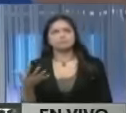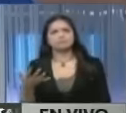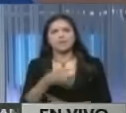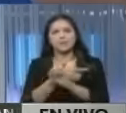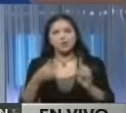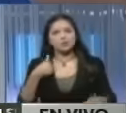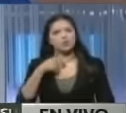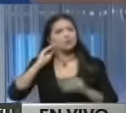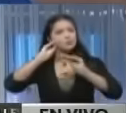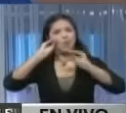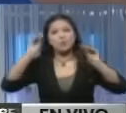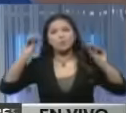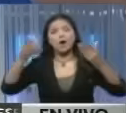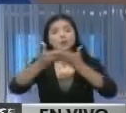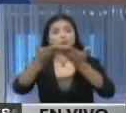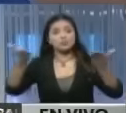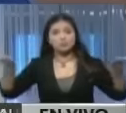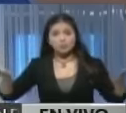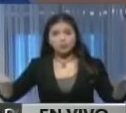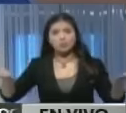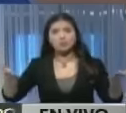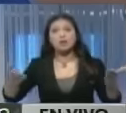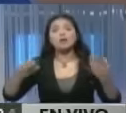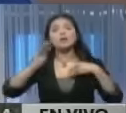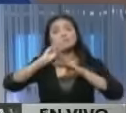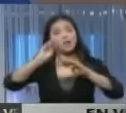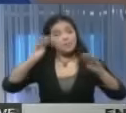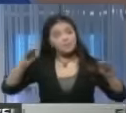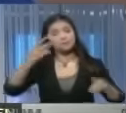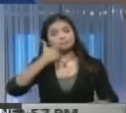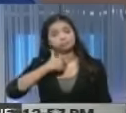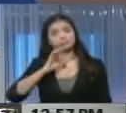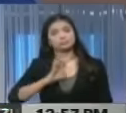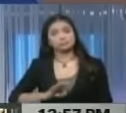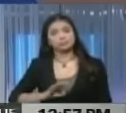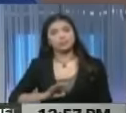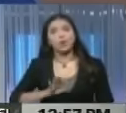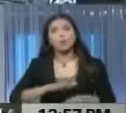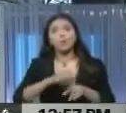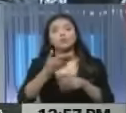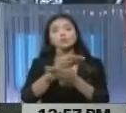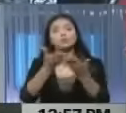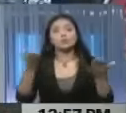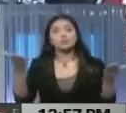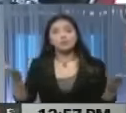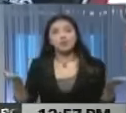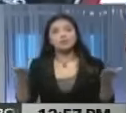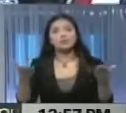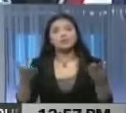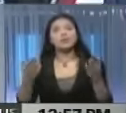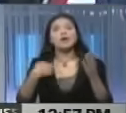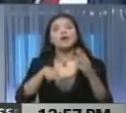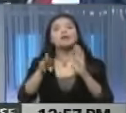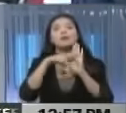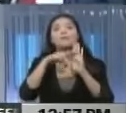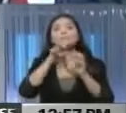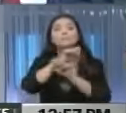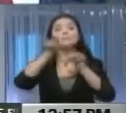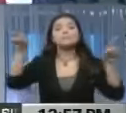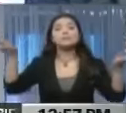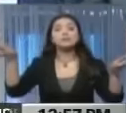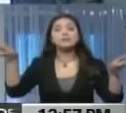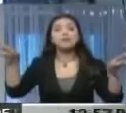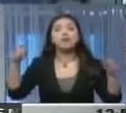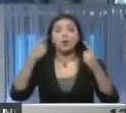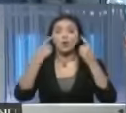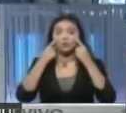yo convoco al cuerpo diplomático, les hago ese llamado responsablemente, porque ustedes son las voces, los oídos,